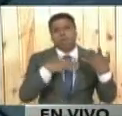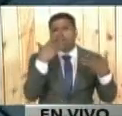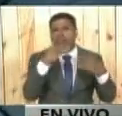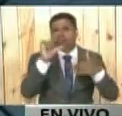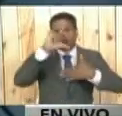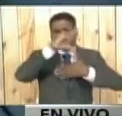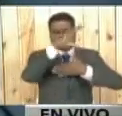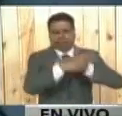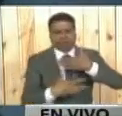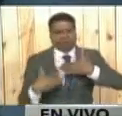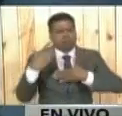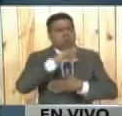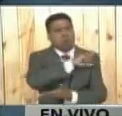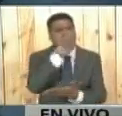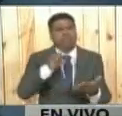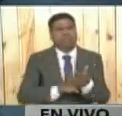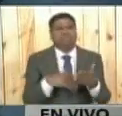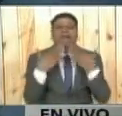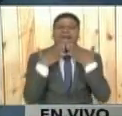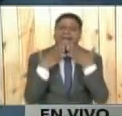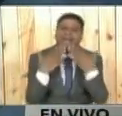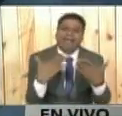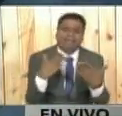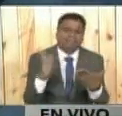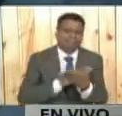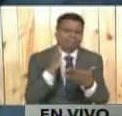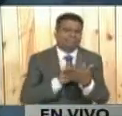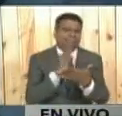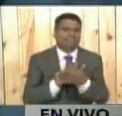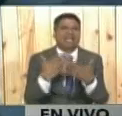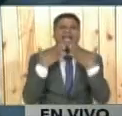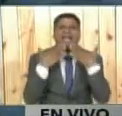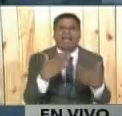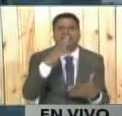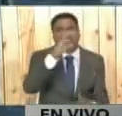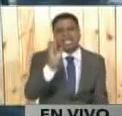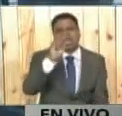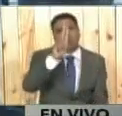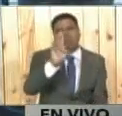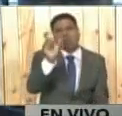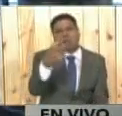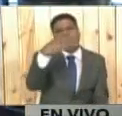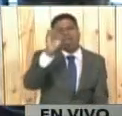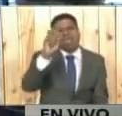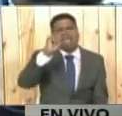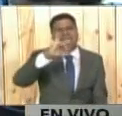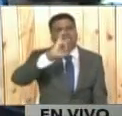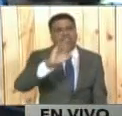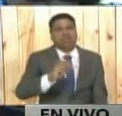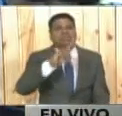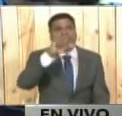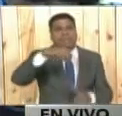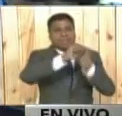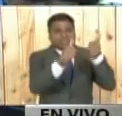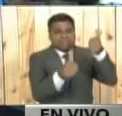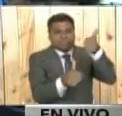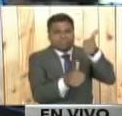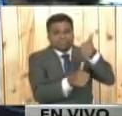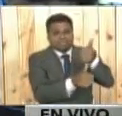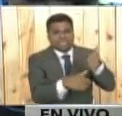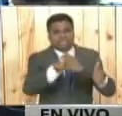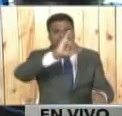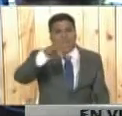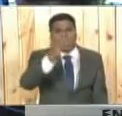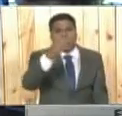Un libro, quiero agradecerle públicamente a Eugenio Pérez, que a través de nuestro vicepresidente Jorge Arriaza, que